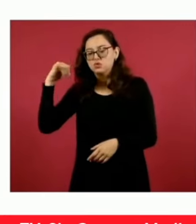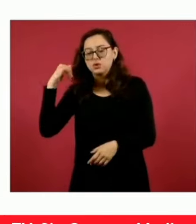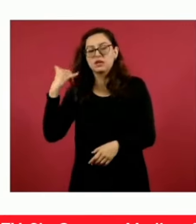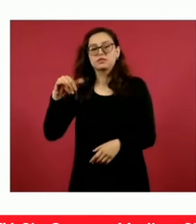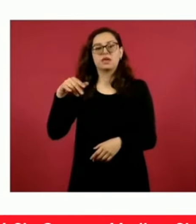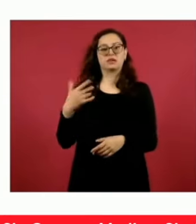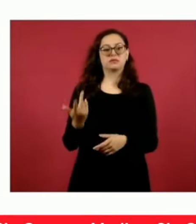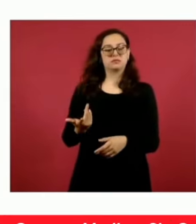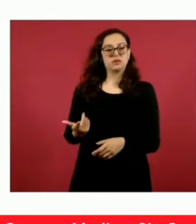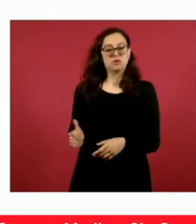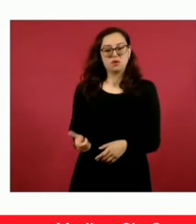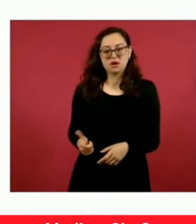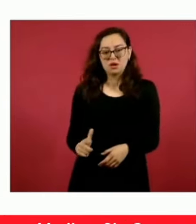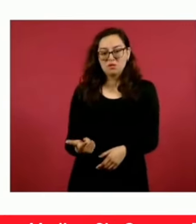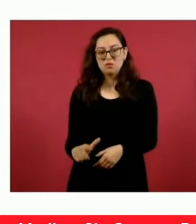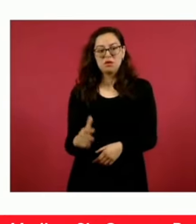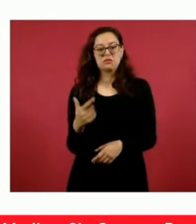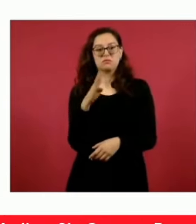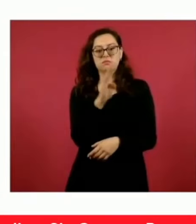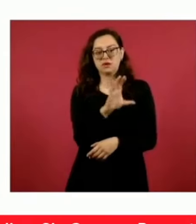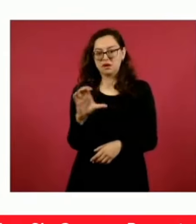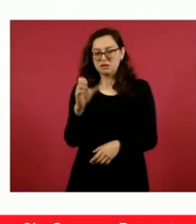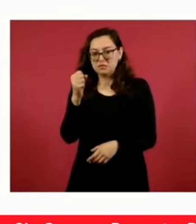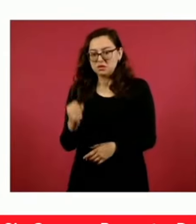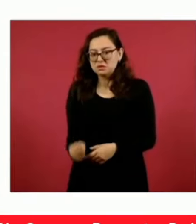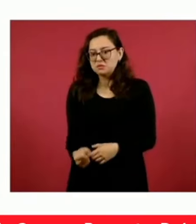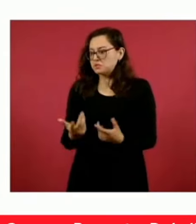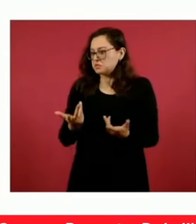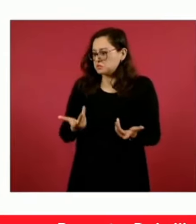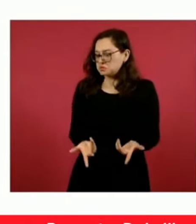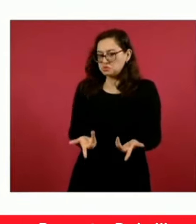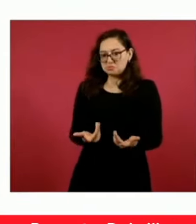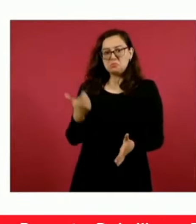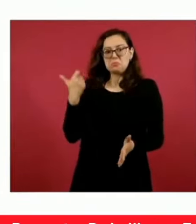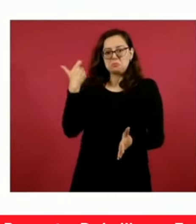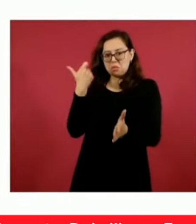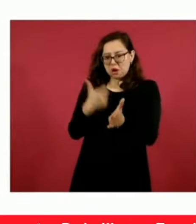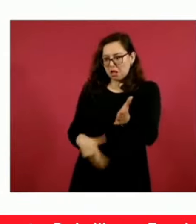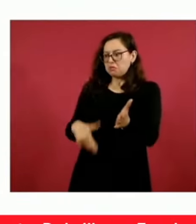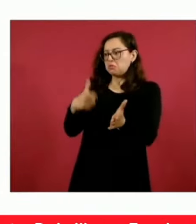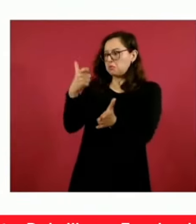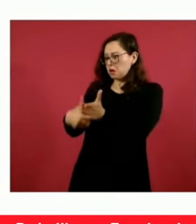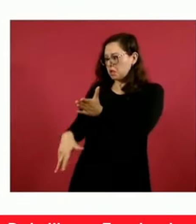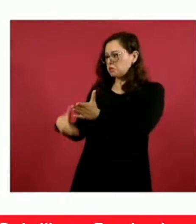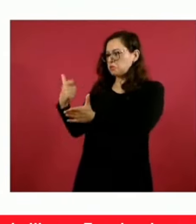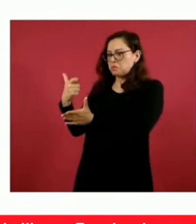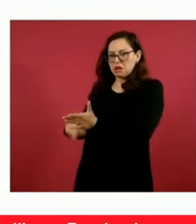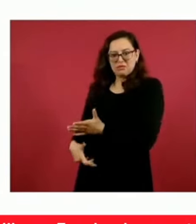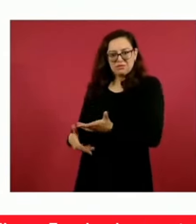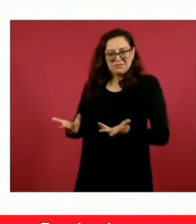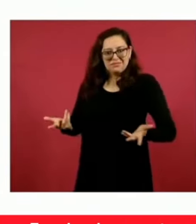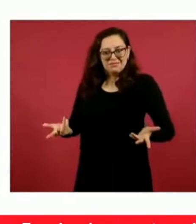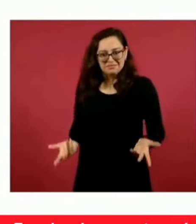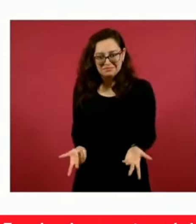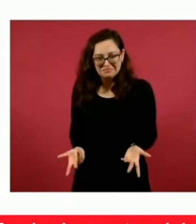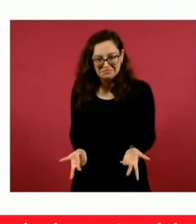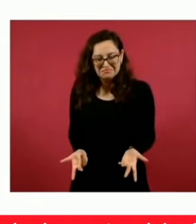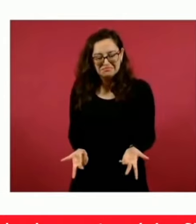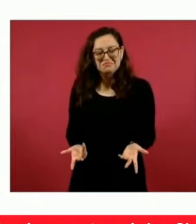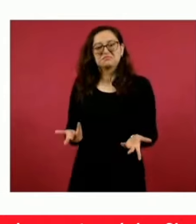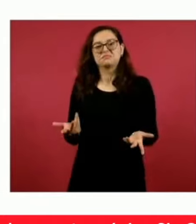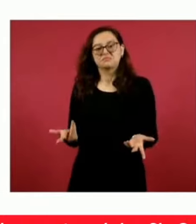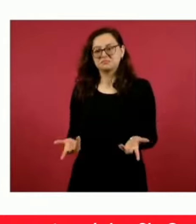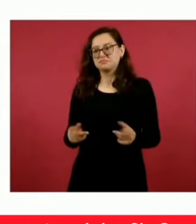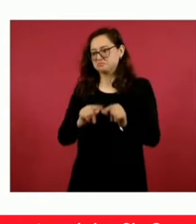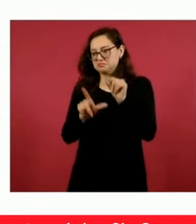Guanajuato y baja California sur la mayor parte de estos buenos precios están como les he venido diciendo en otras semanas